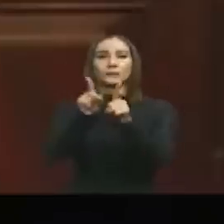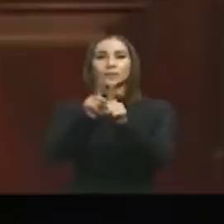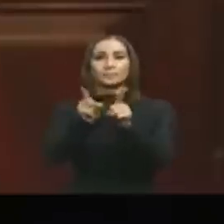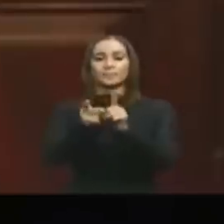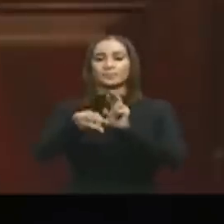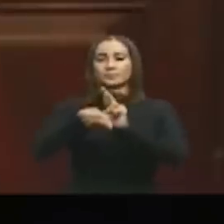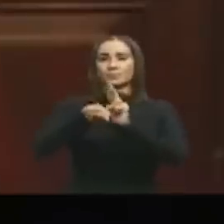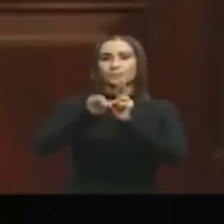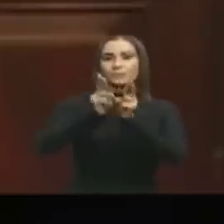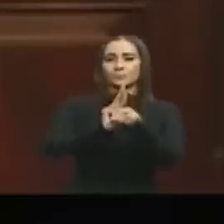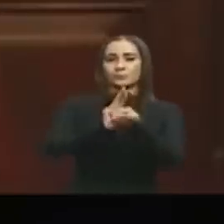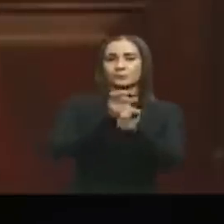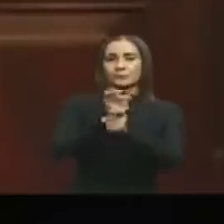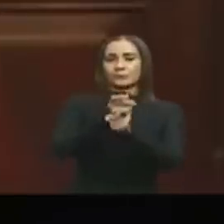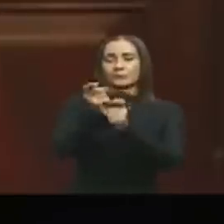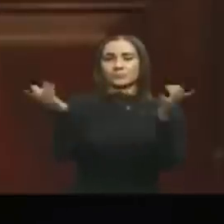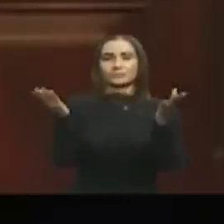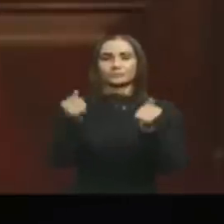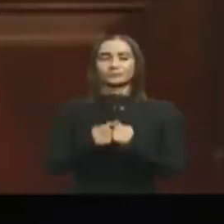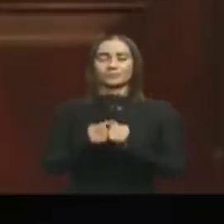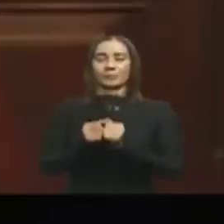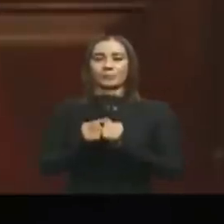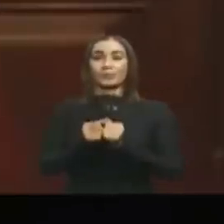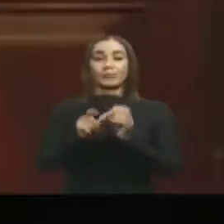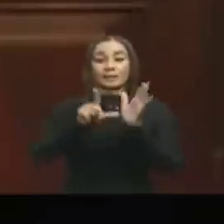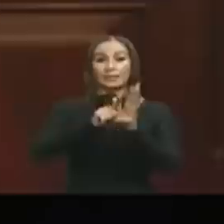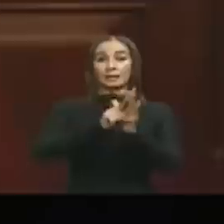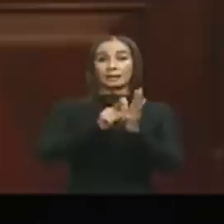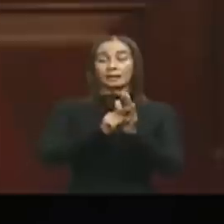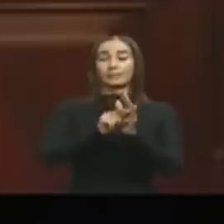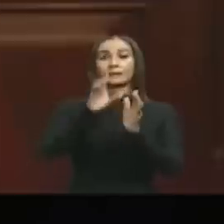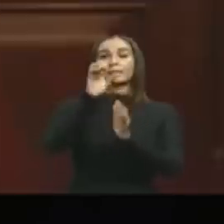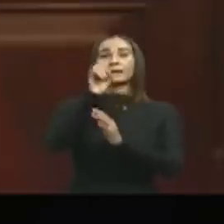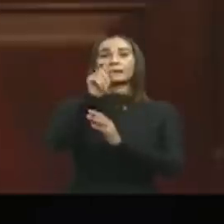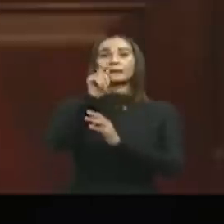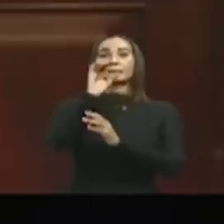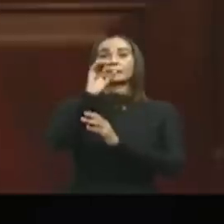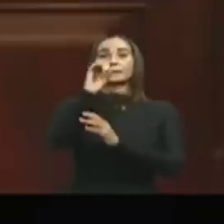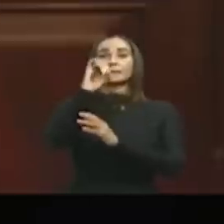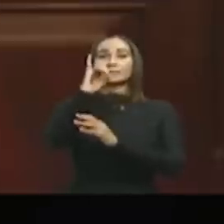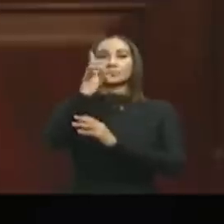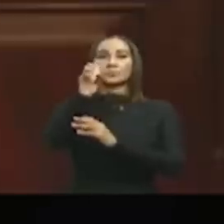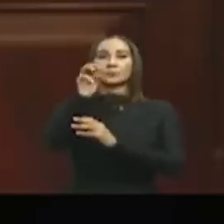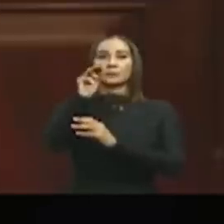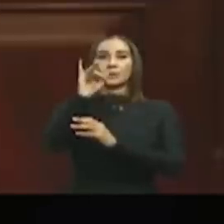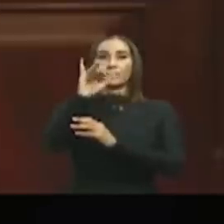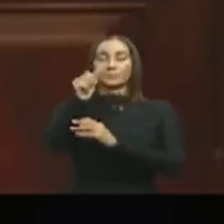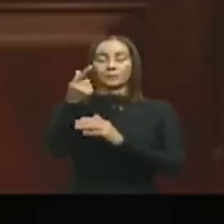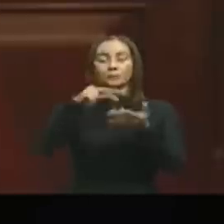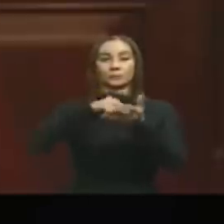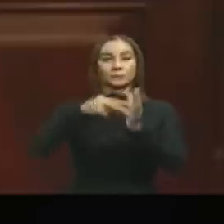restaura el daño causado. La extinción de dominio es un instituto jurídico dirigido contra los bienes de origen